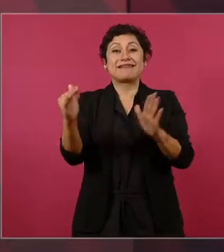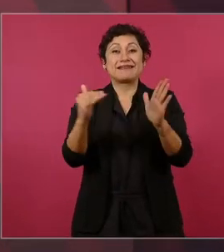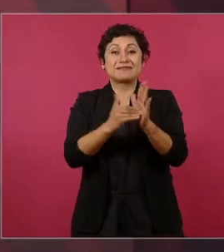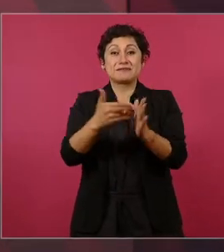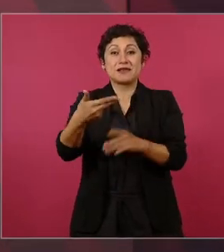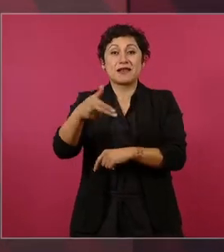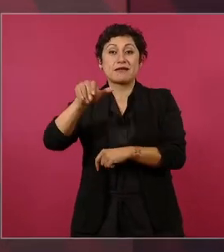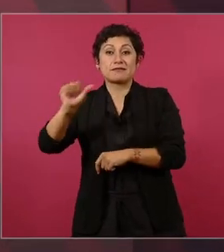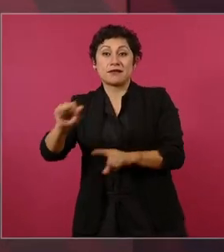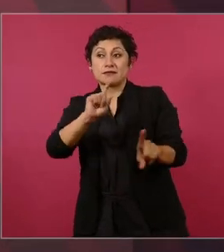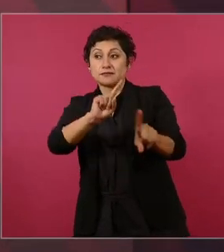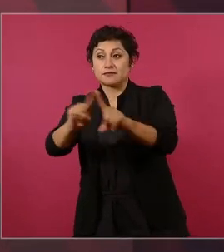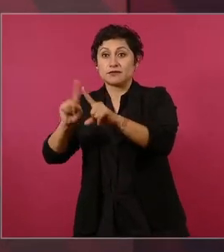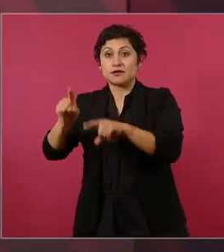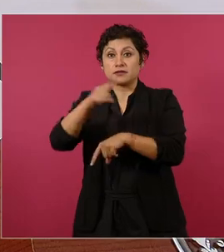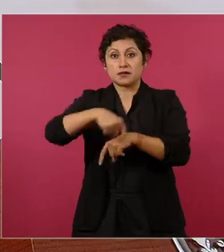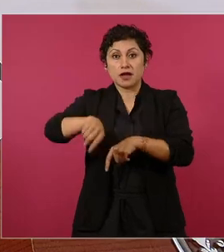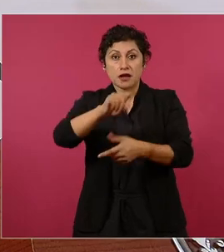ejidatarios,